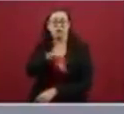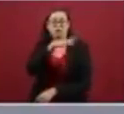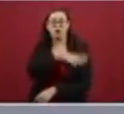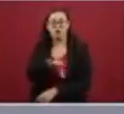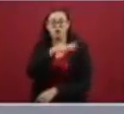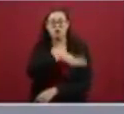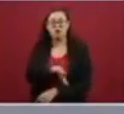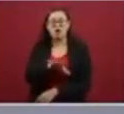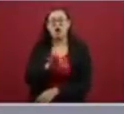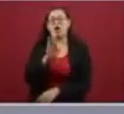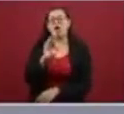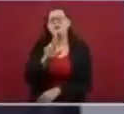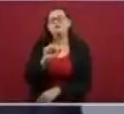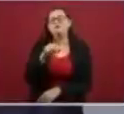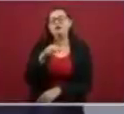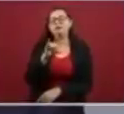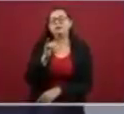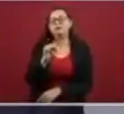J. Mújica.